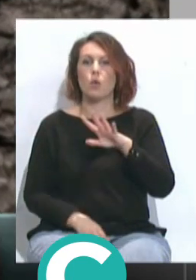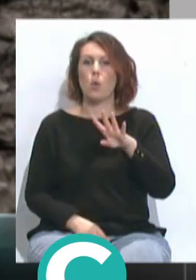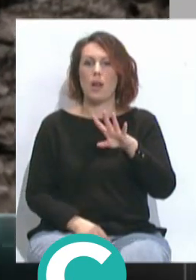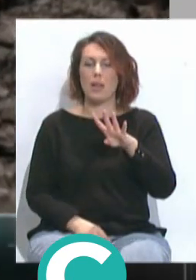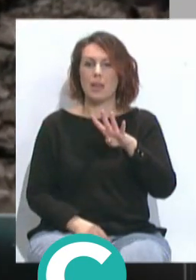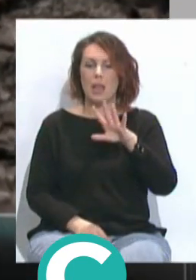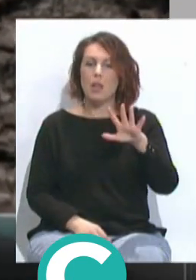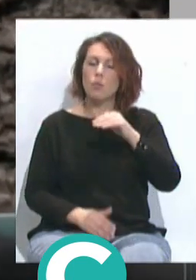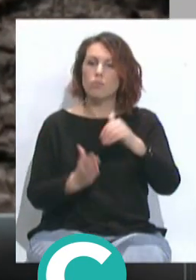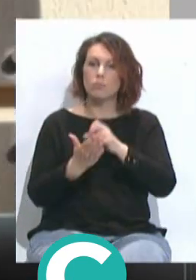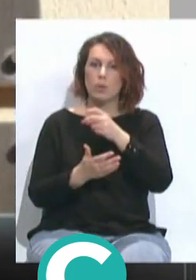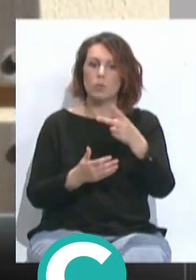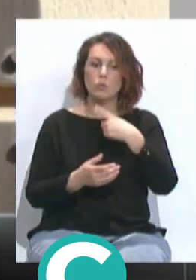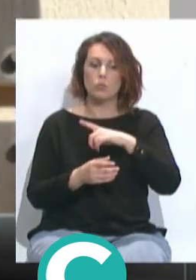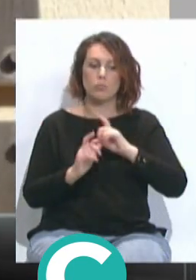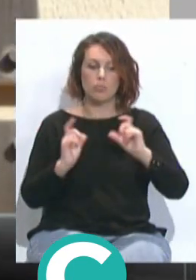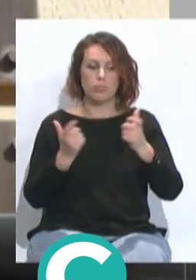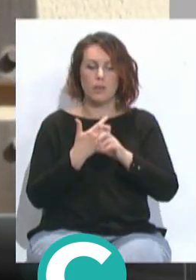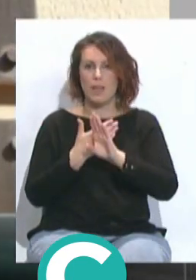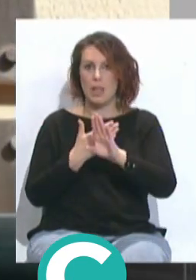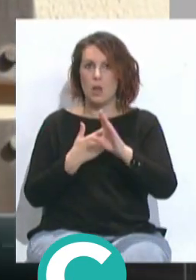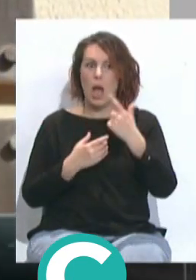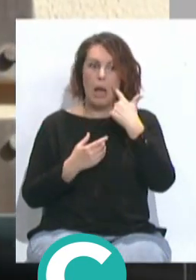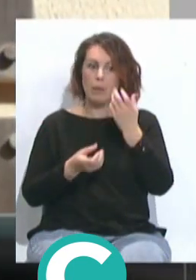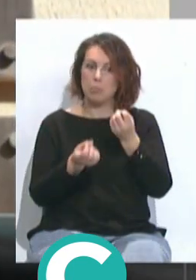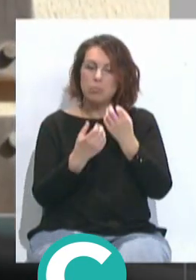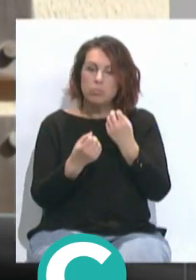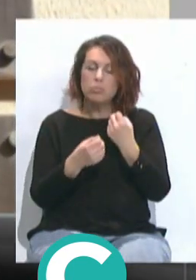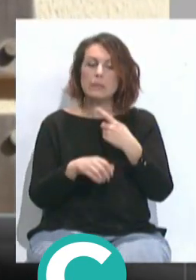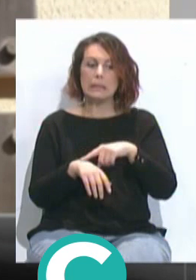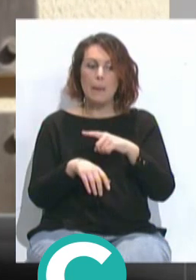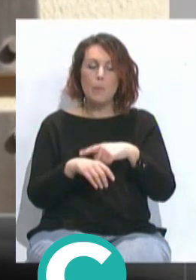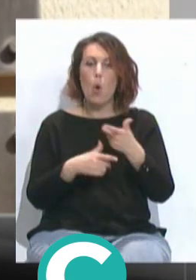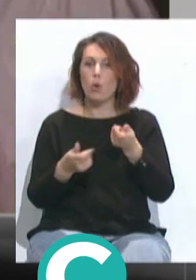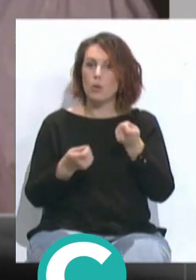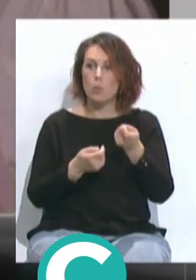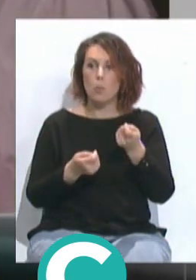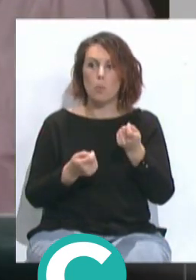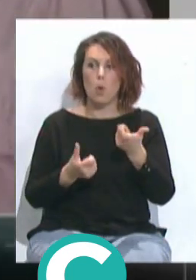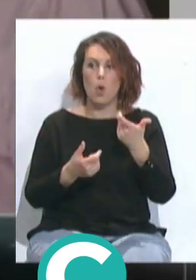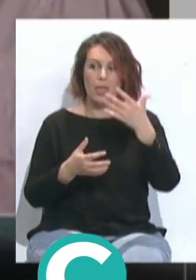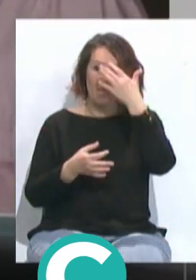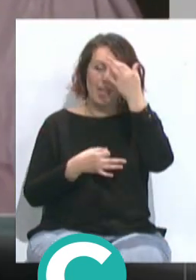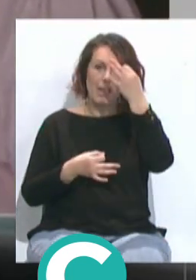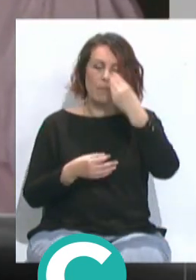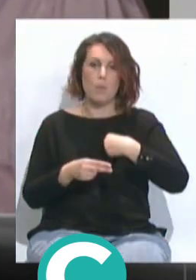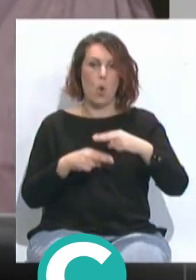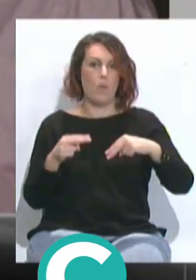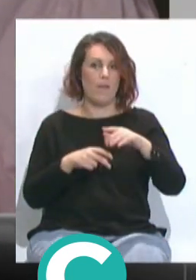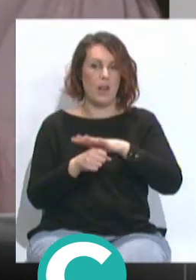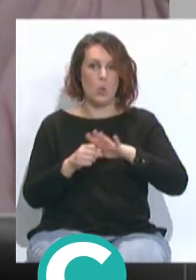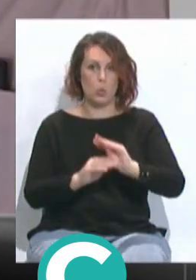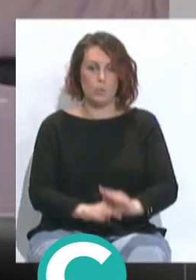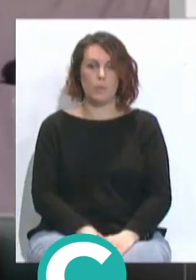.000 euros y para ello nos hemos reunido con los vecinos para ir contando un poco los tiempos y coordinando los detalles de esta obra en su barrio.